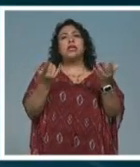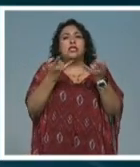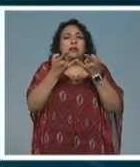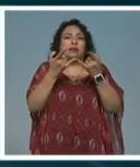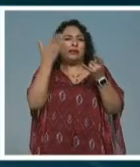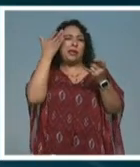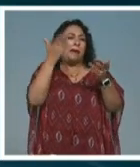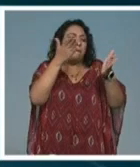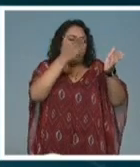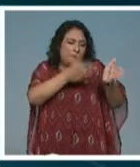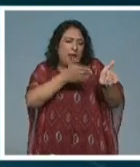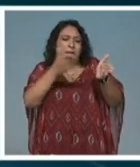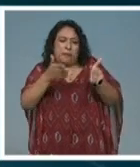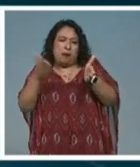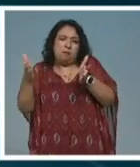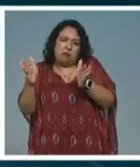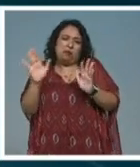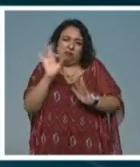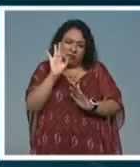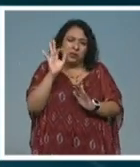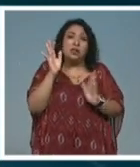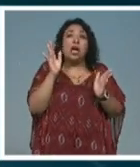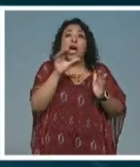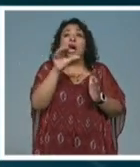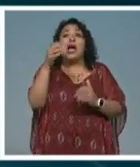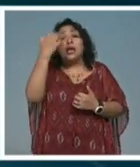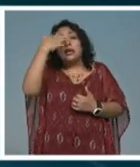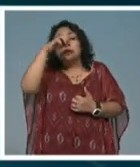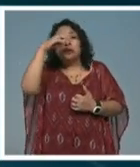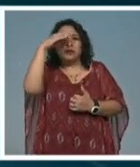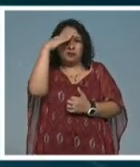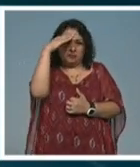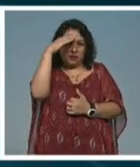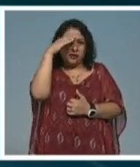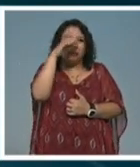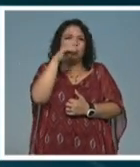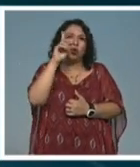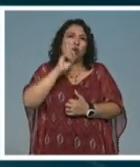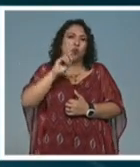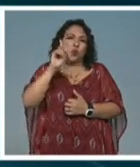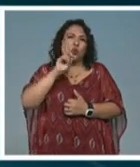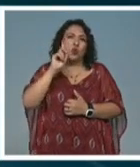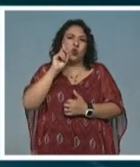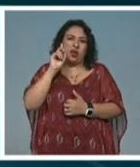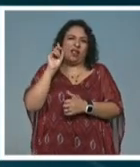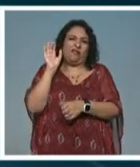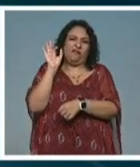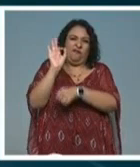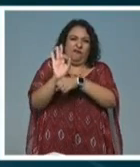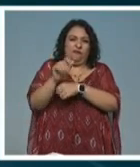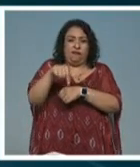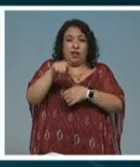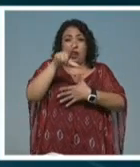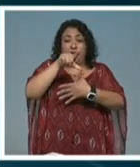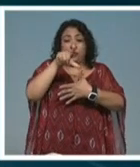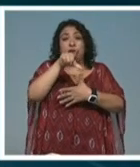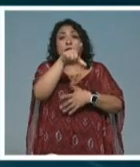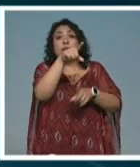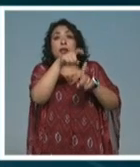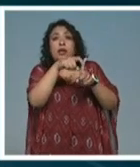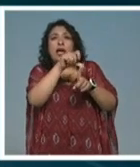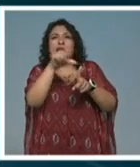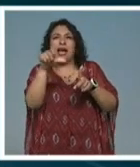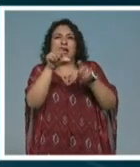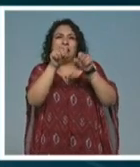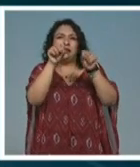Cronológico, si queremos verlo así, de las trayectorias del pensamiento, pues, feminista en América Latina. Desde una crítica al